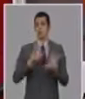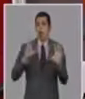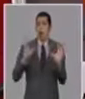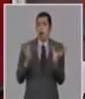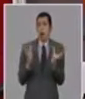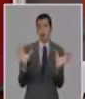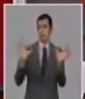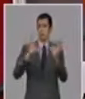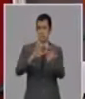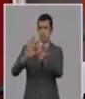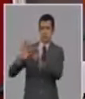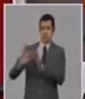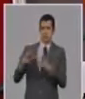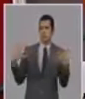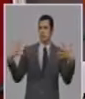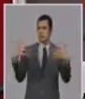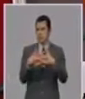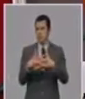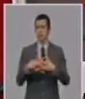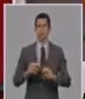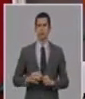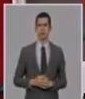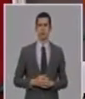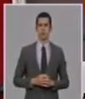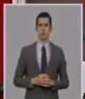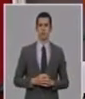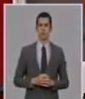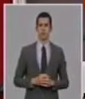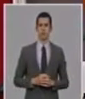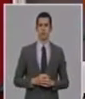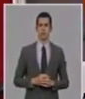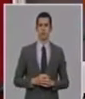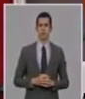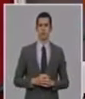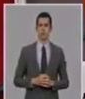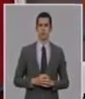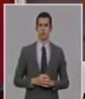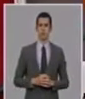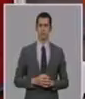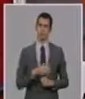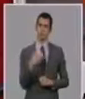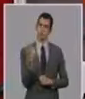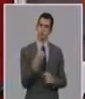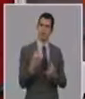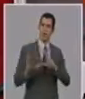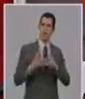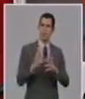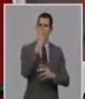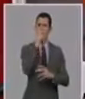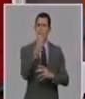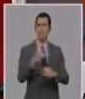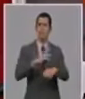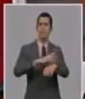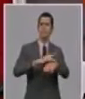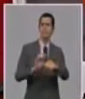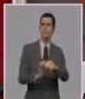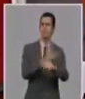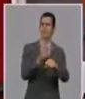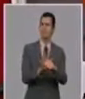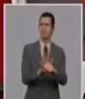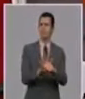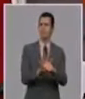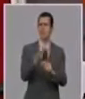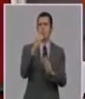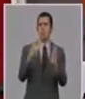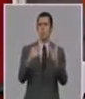Manuel Alonso, le decíamos que si uno de los principios, una de las características que ha tenido el enfrentamiento a la COVID, y desde la ciencia y desde la